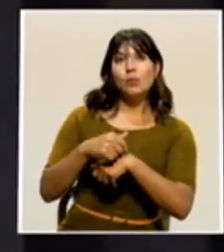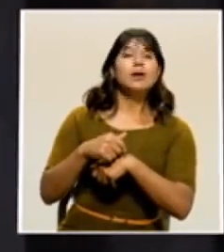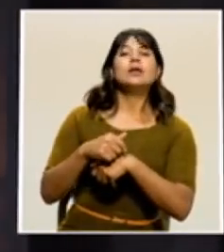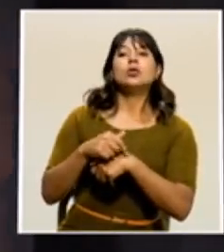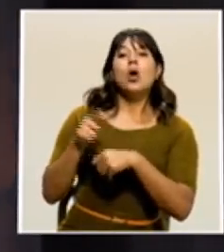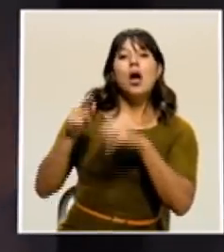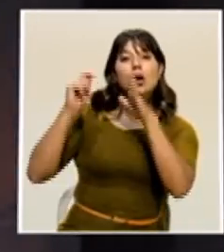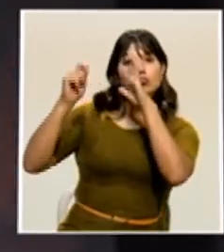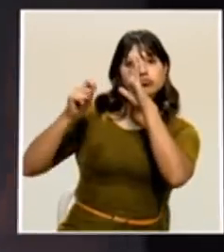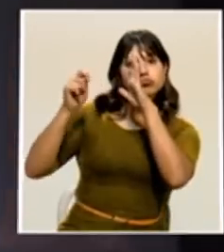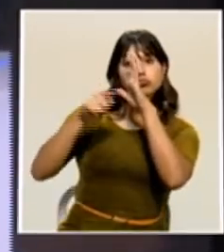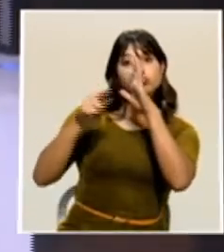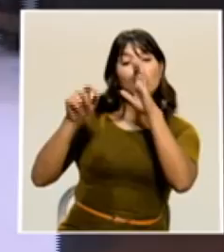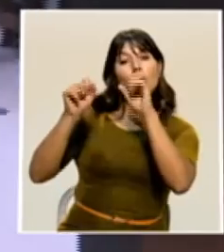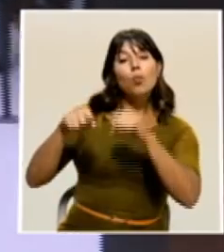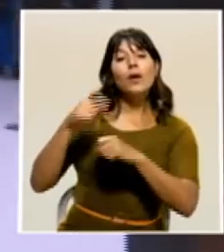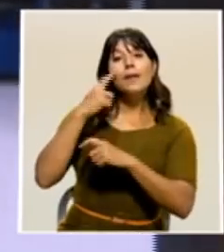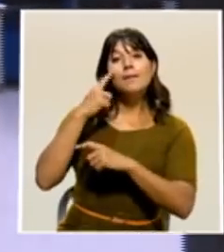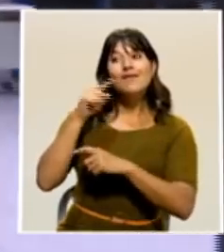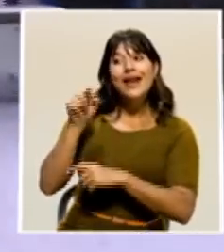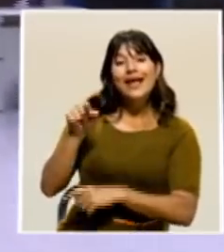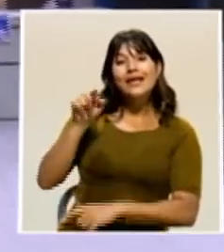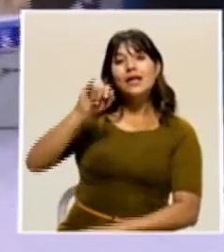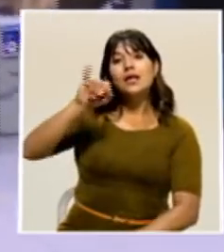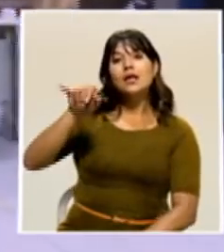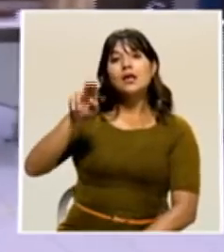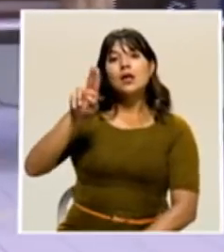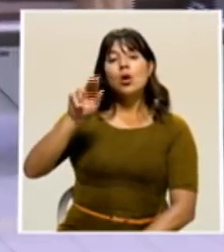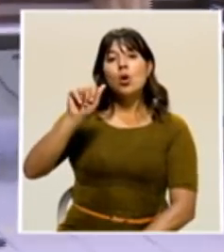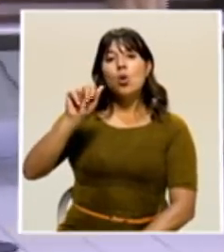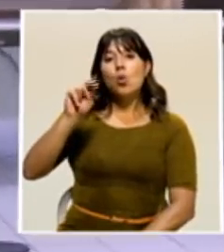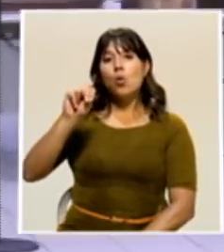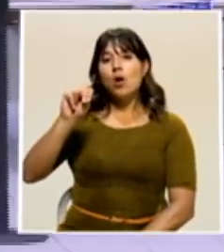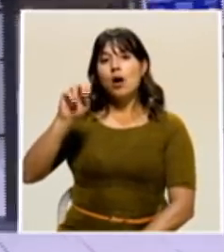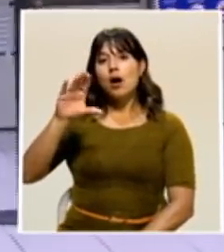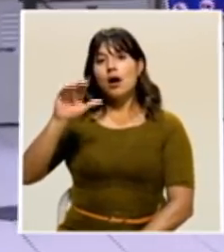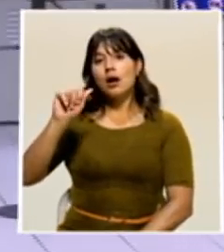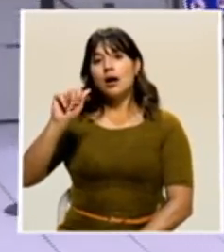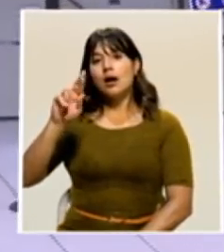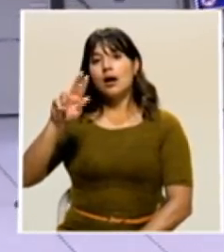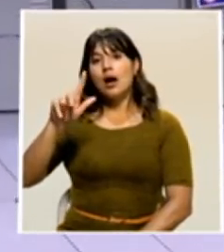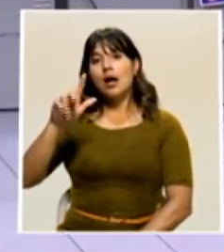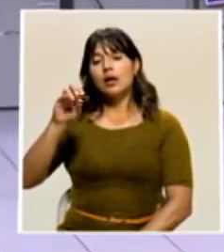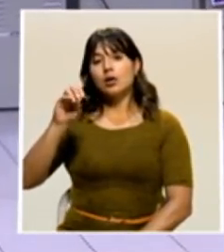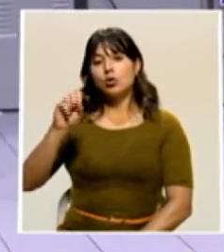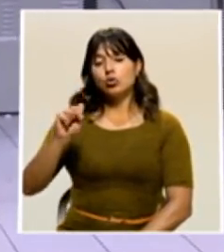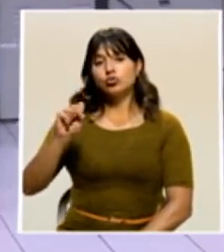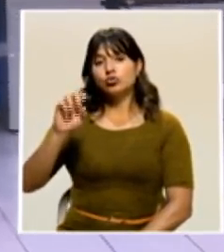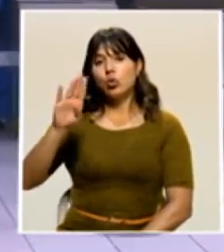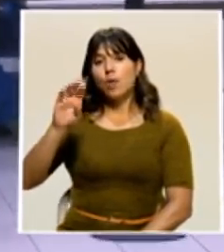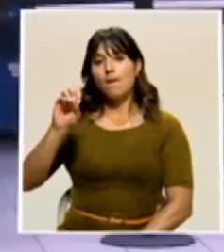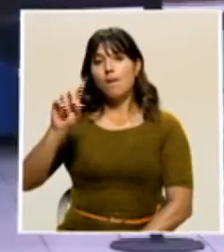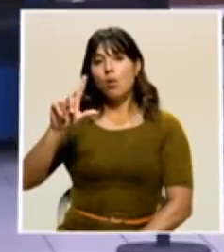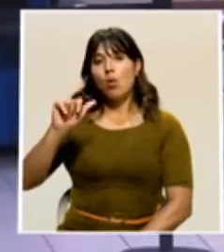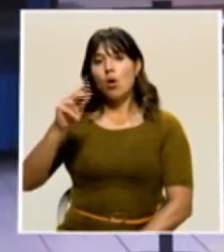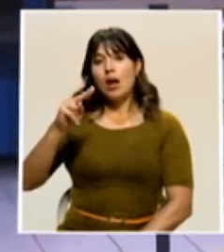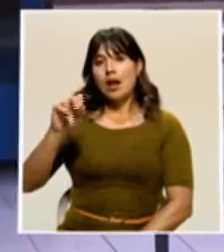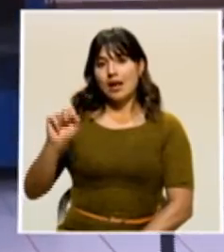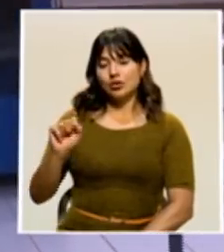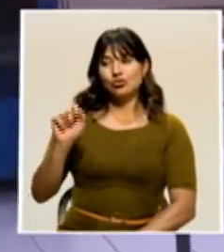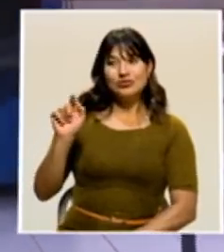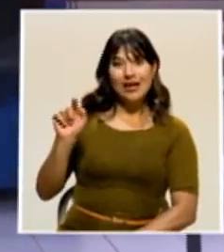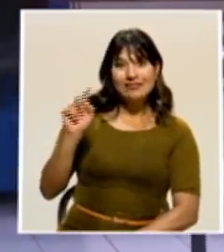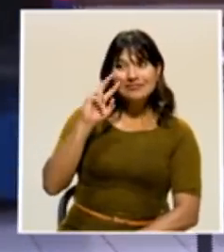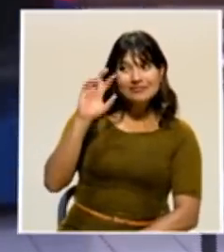del camarógrafo Sergio Quesada, Juan Carlos Bolaños, en el lobby de los tribunales de justicia. Esto quiere decir que la audiencia